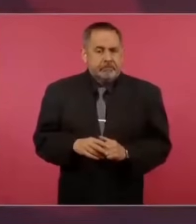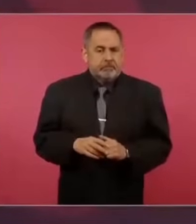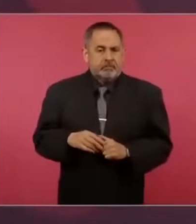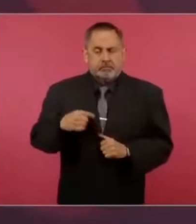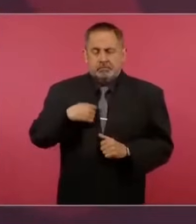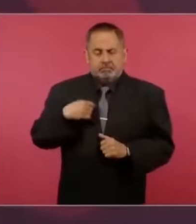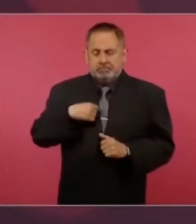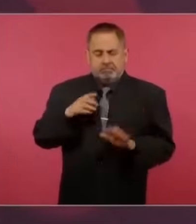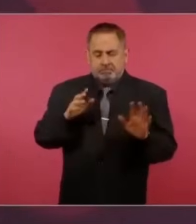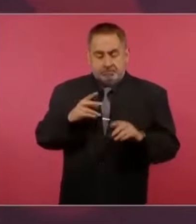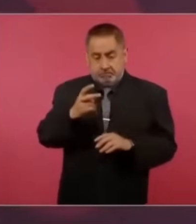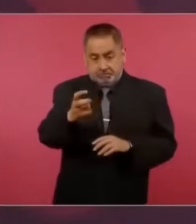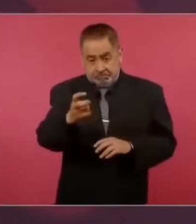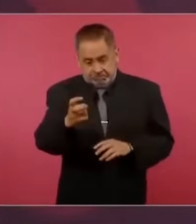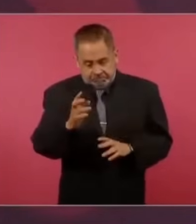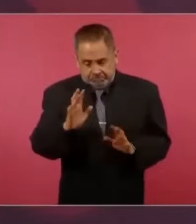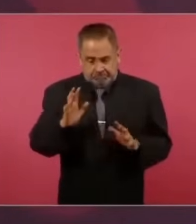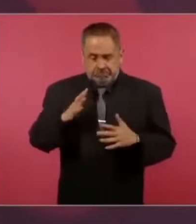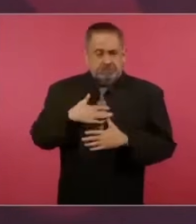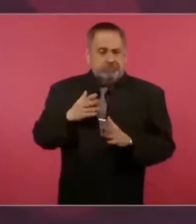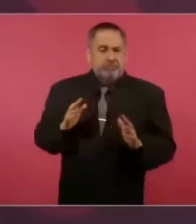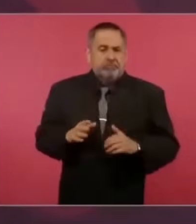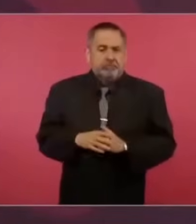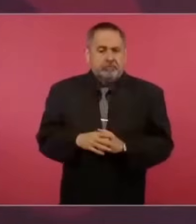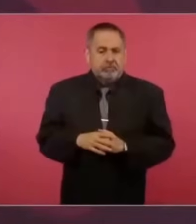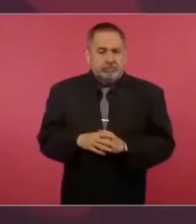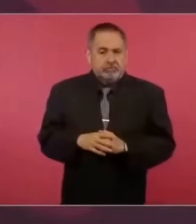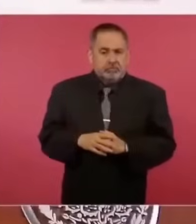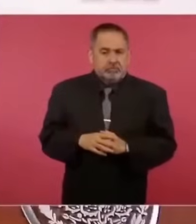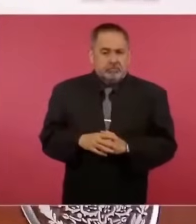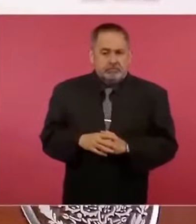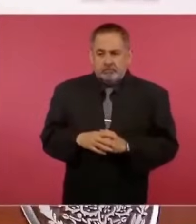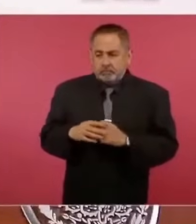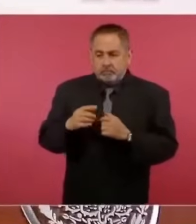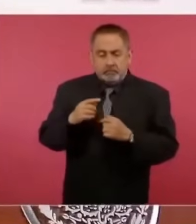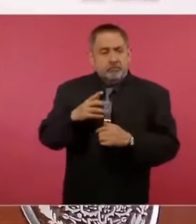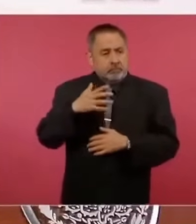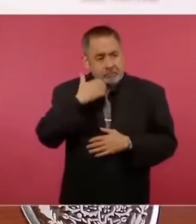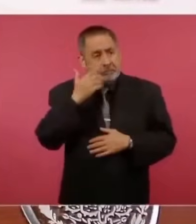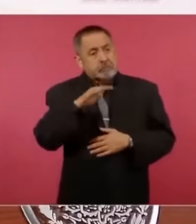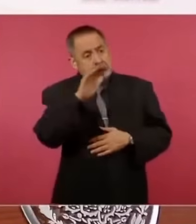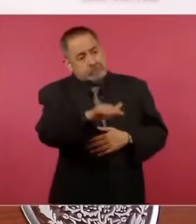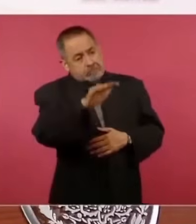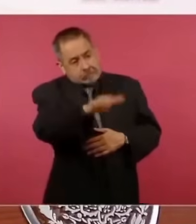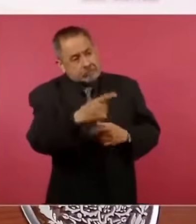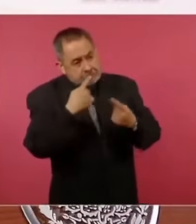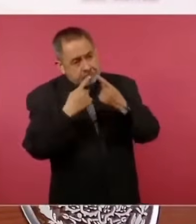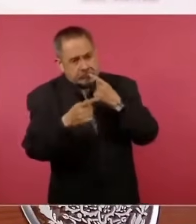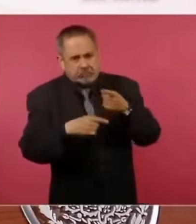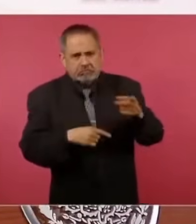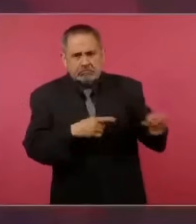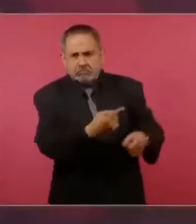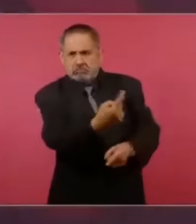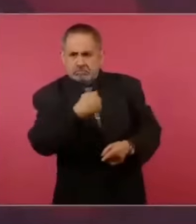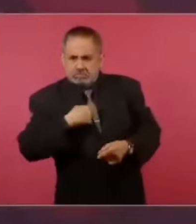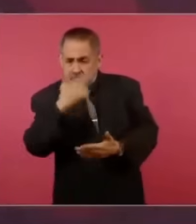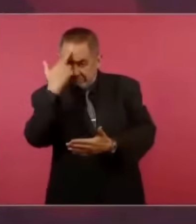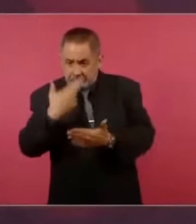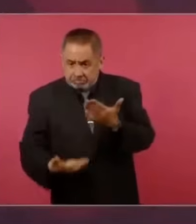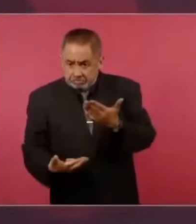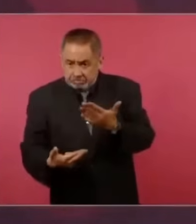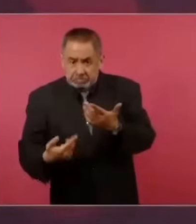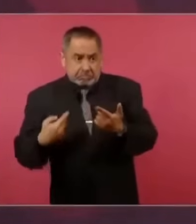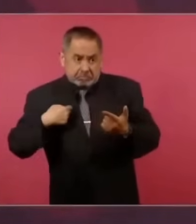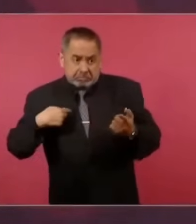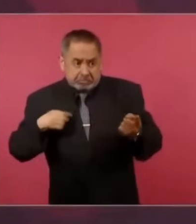buscando el diálogo con quien no respetó la soberanía de nuestro país.